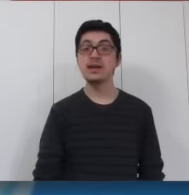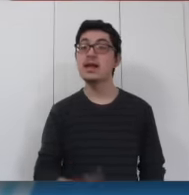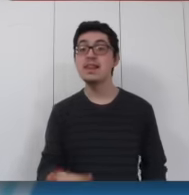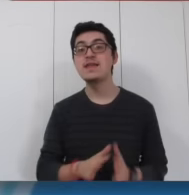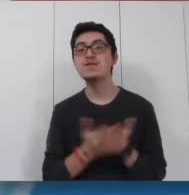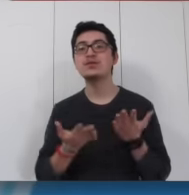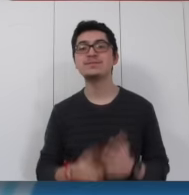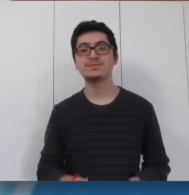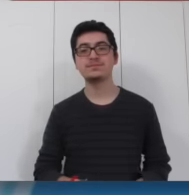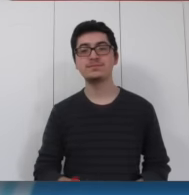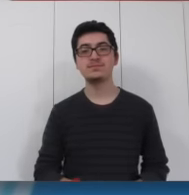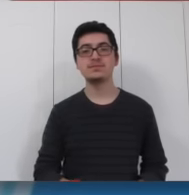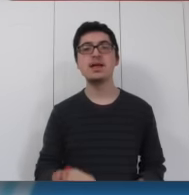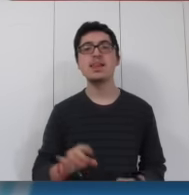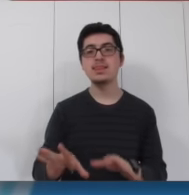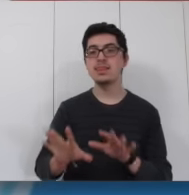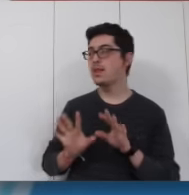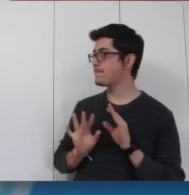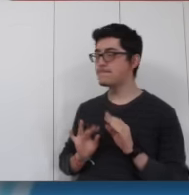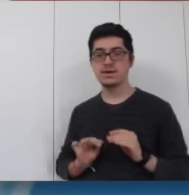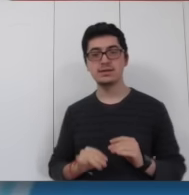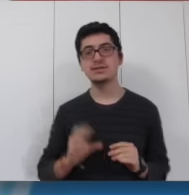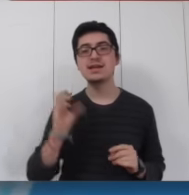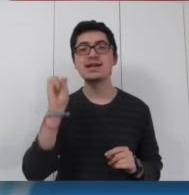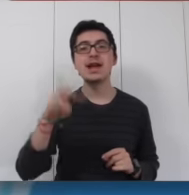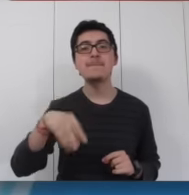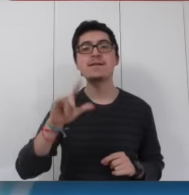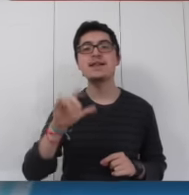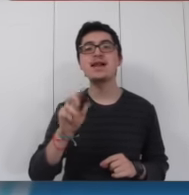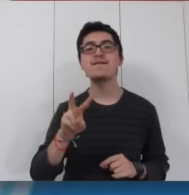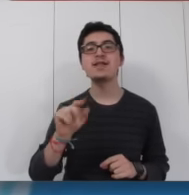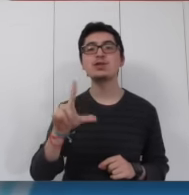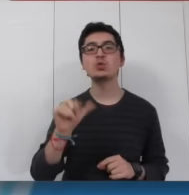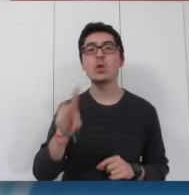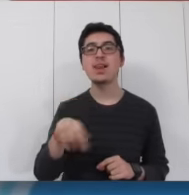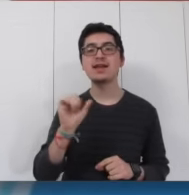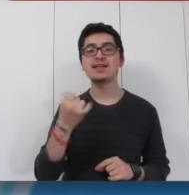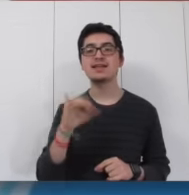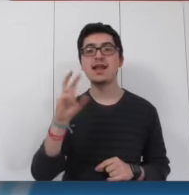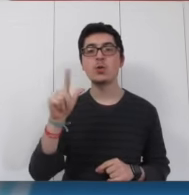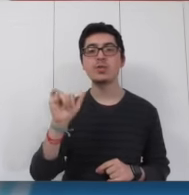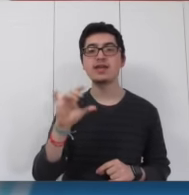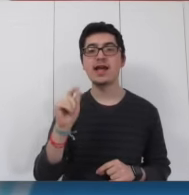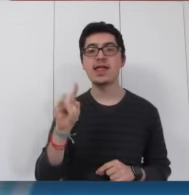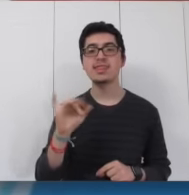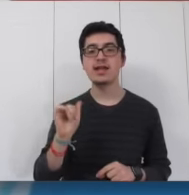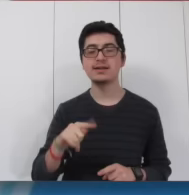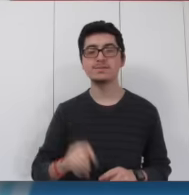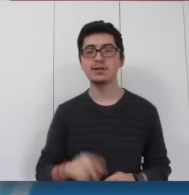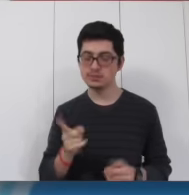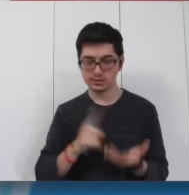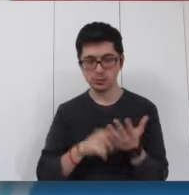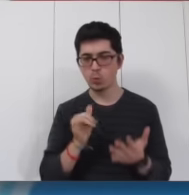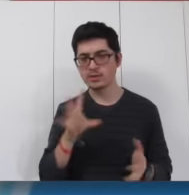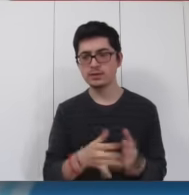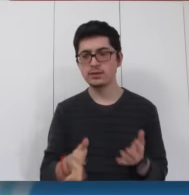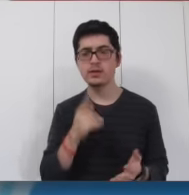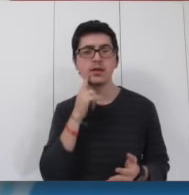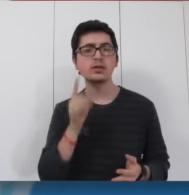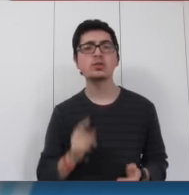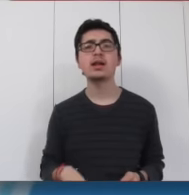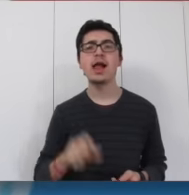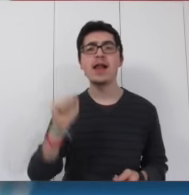El libro que te recomiendo es La Espera, de Camila Valenzuela y Claudia Andrade. Este libro tiene 146 páginas, viene